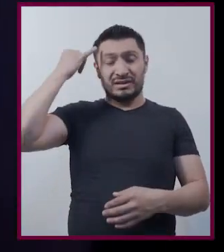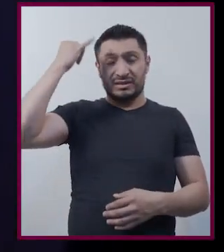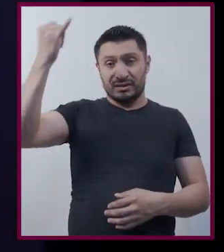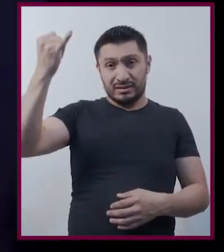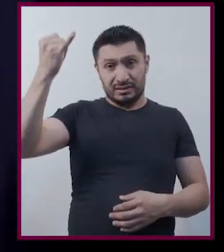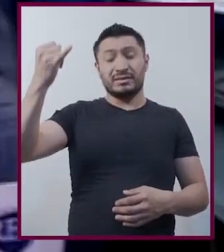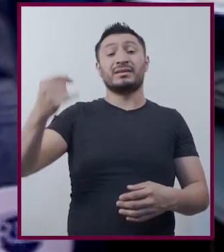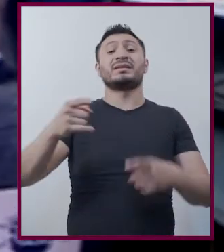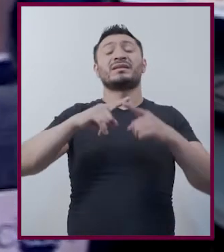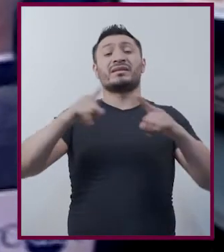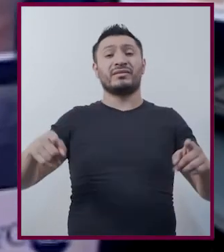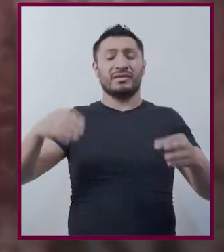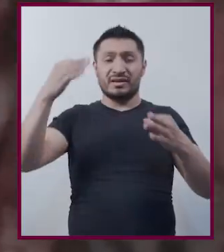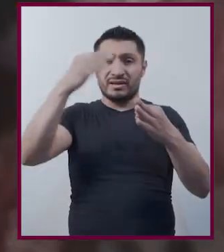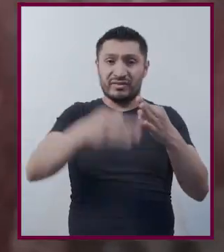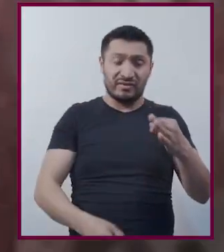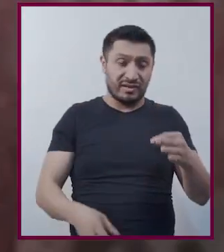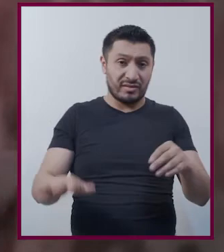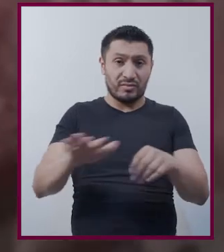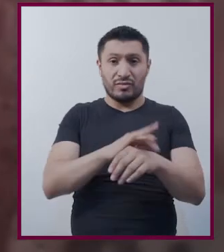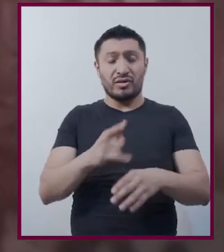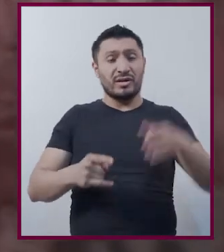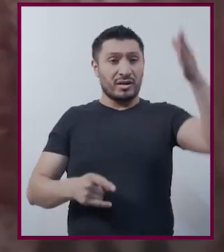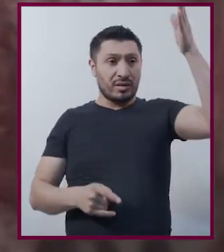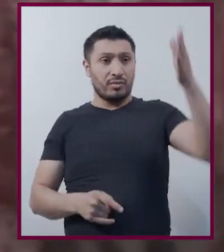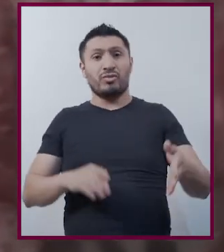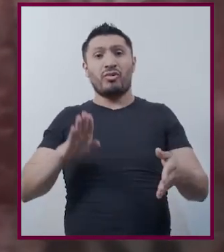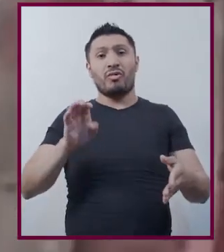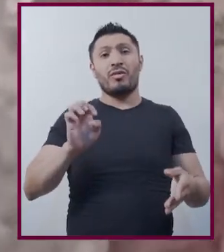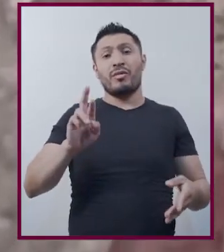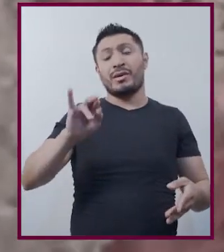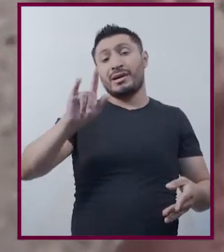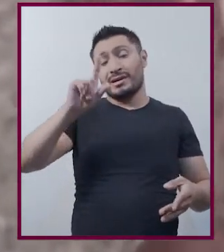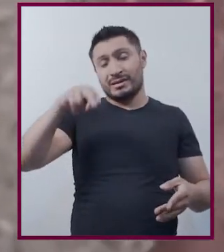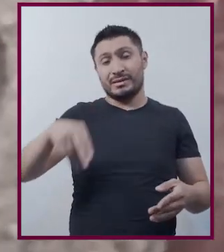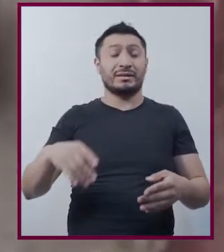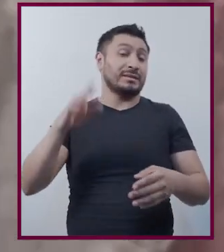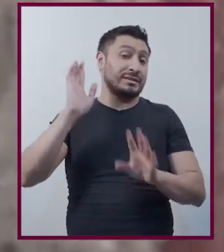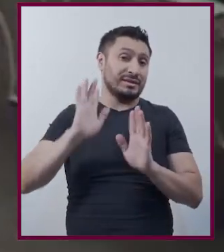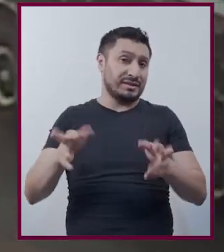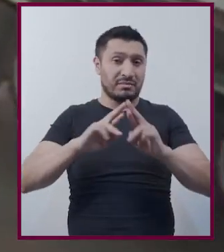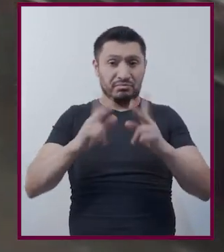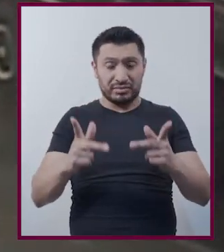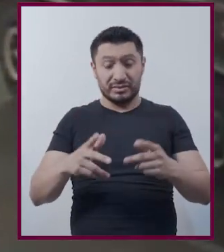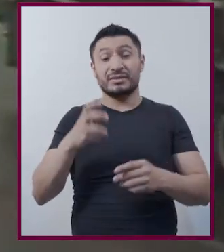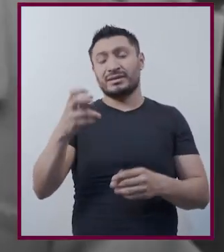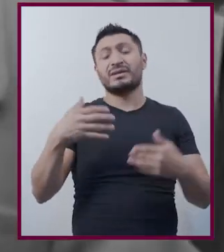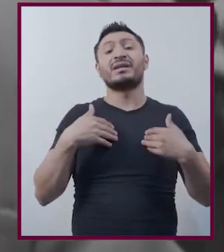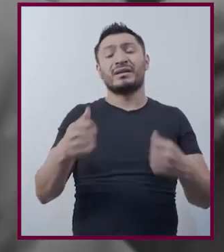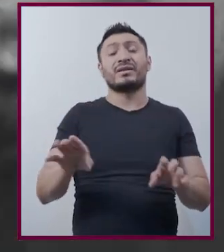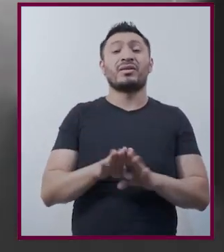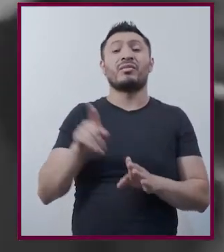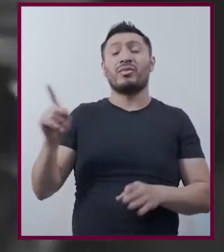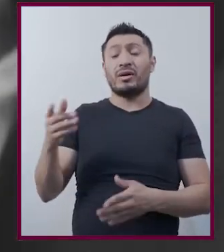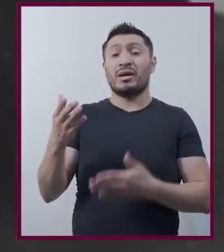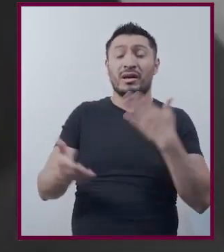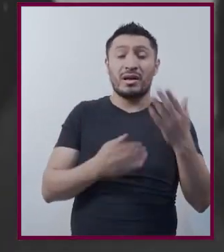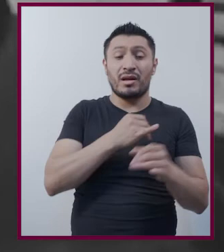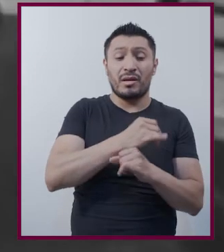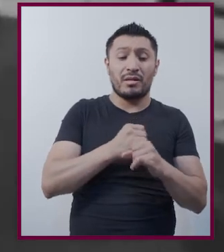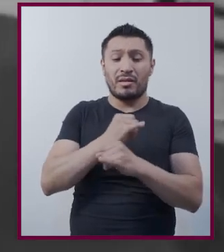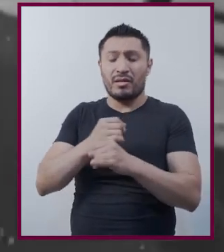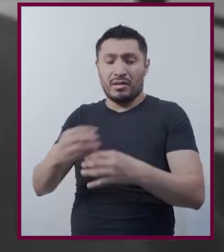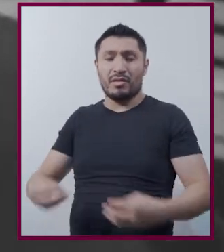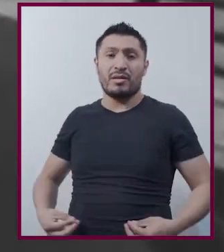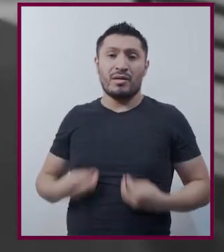fin ha llegado gracias a la caída del muro de Berlín. Esto es comprensible tratándose de un estudioso que vivió gran parte de